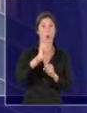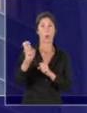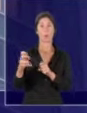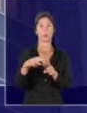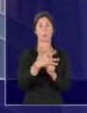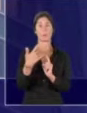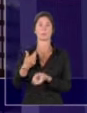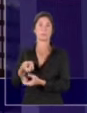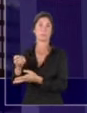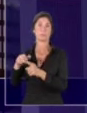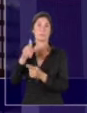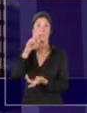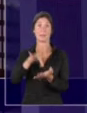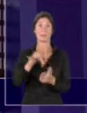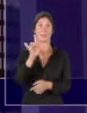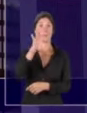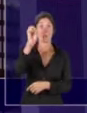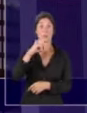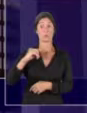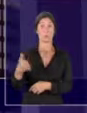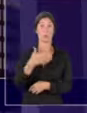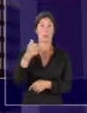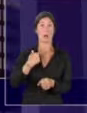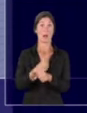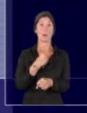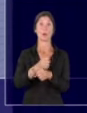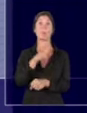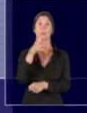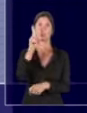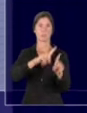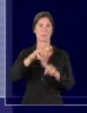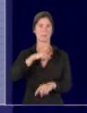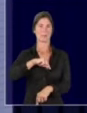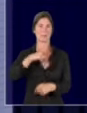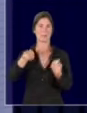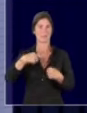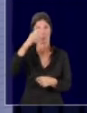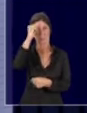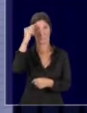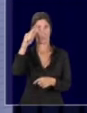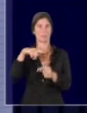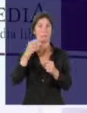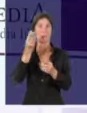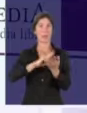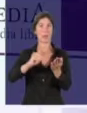laborales en 2021 fueron por problemas de salud mental, un dato que aumenta año tras año.